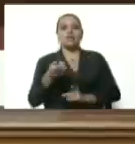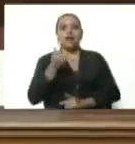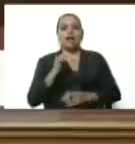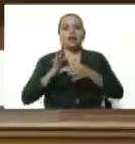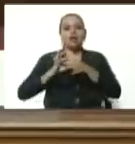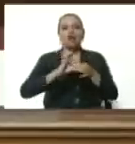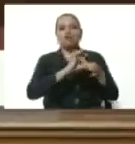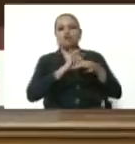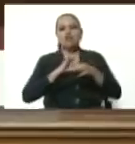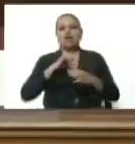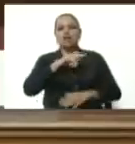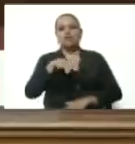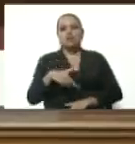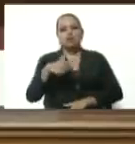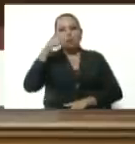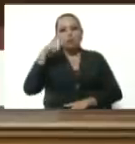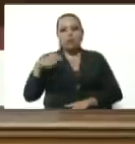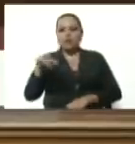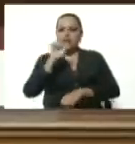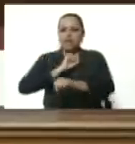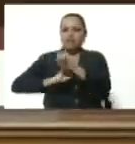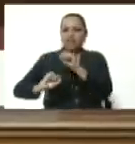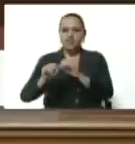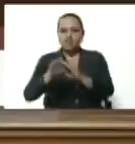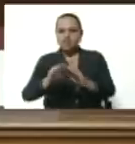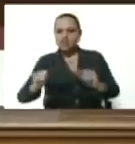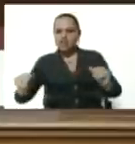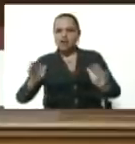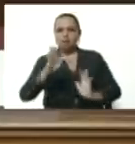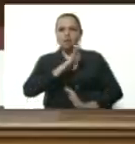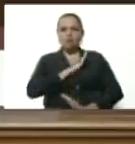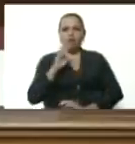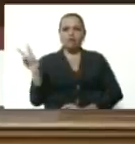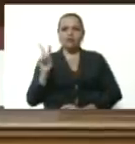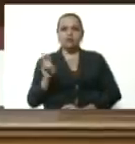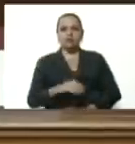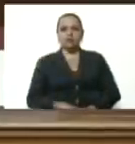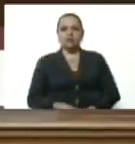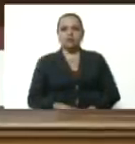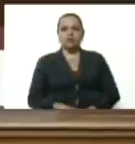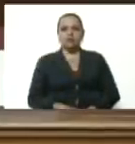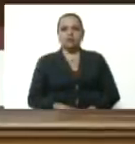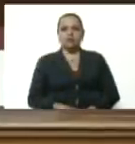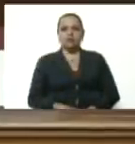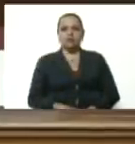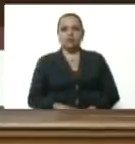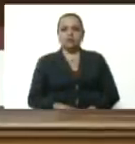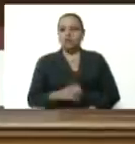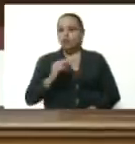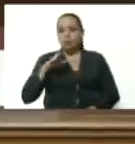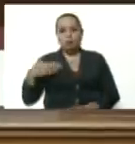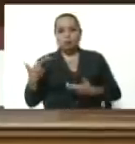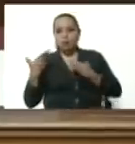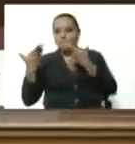unidad de nuestro pueblo en defensa del territorio, que es absolutamente inalienable,